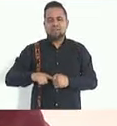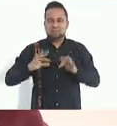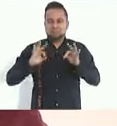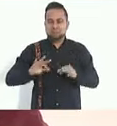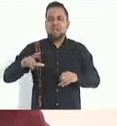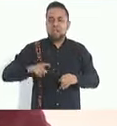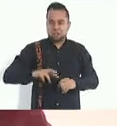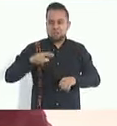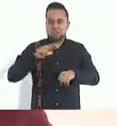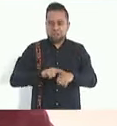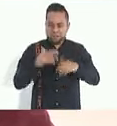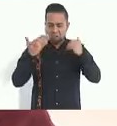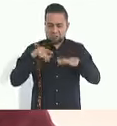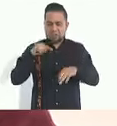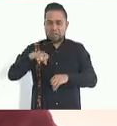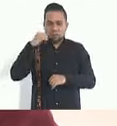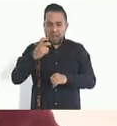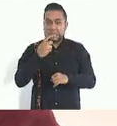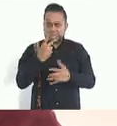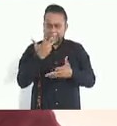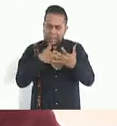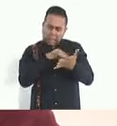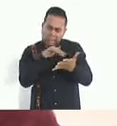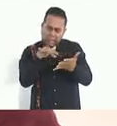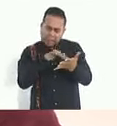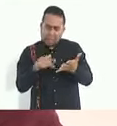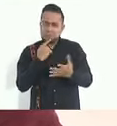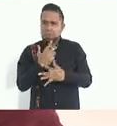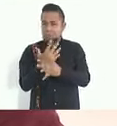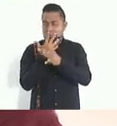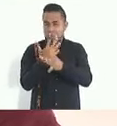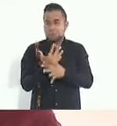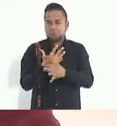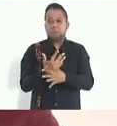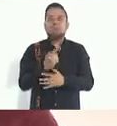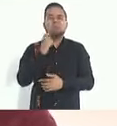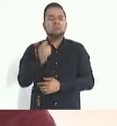gobernador en Oaxaca, de no